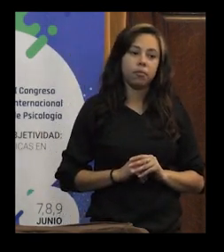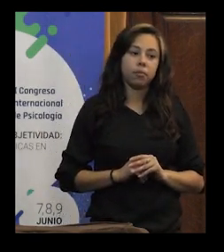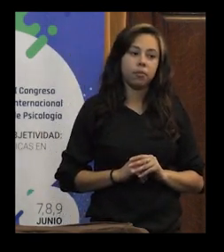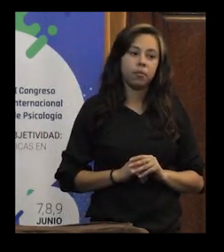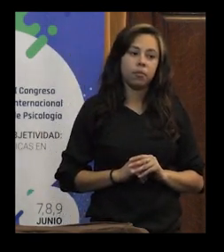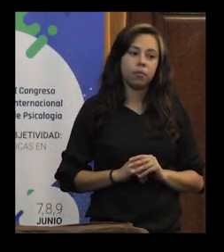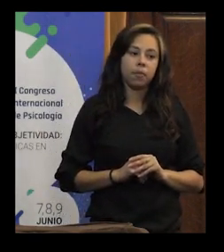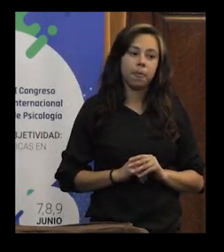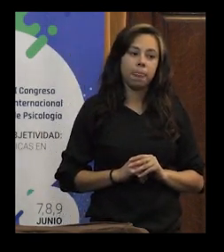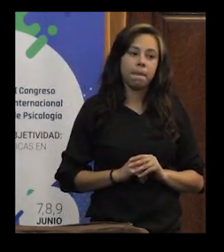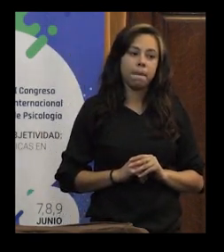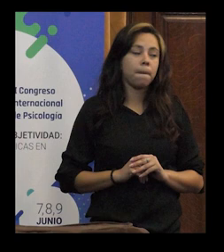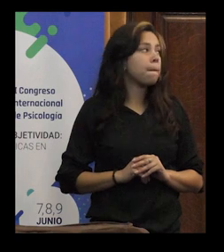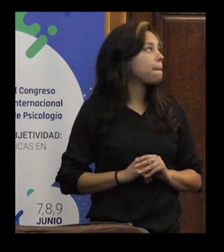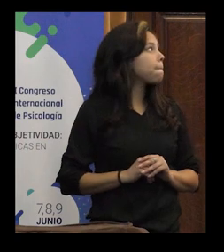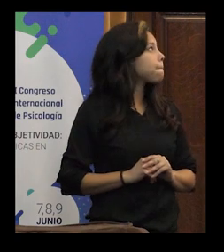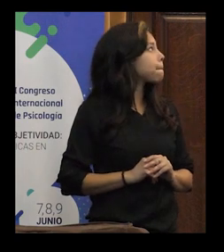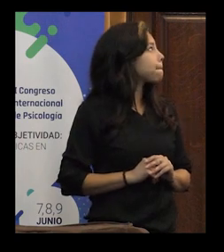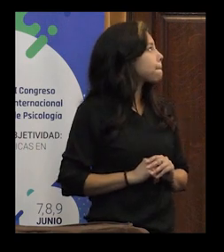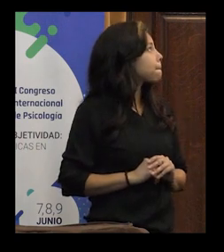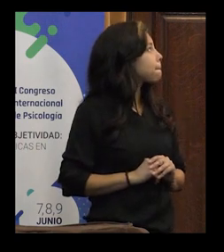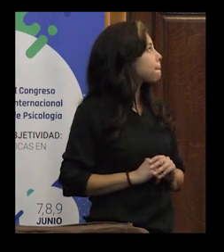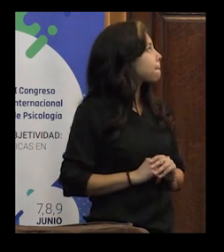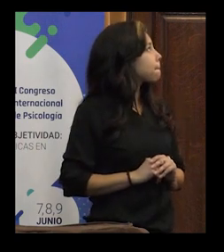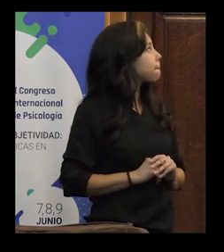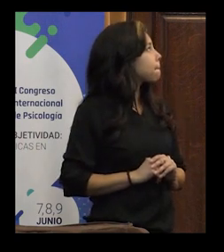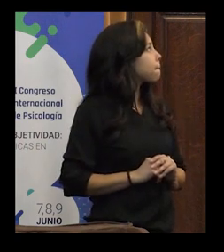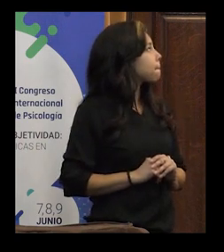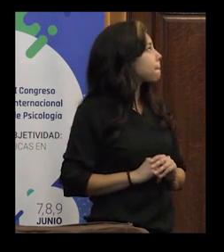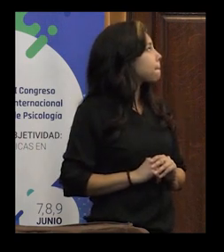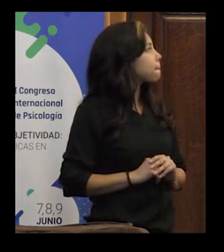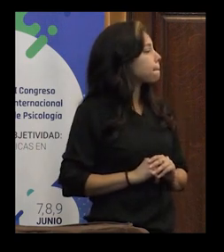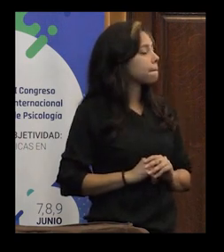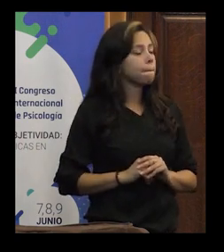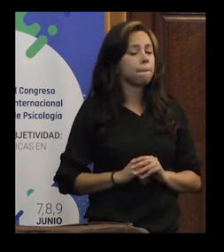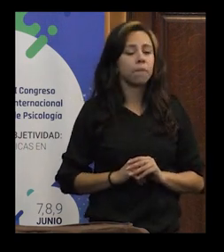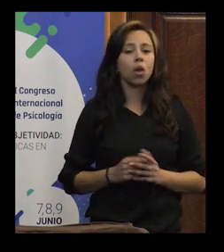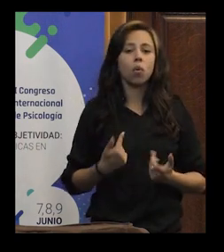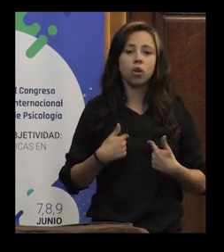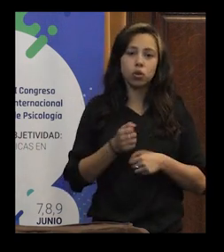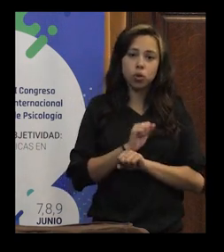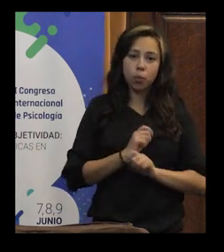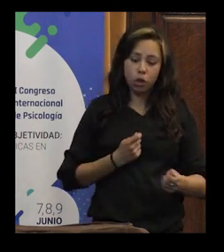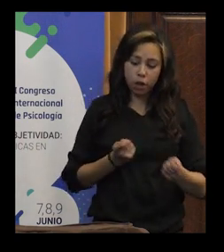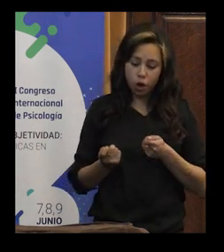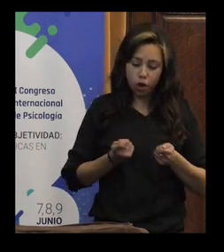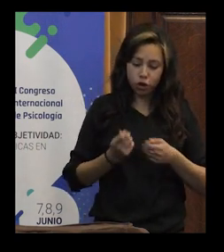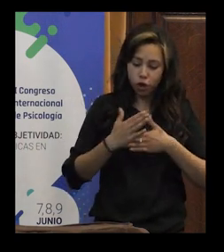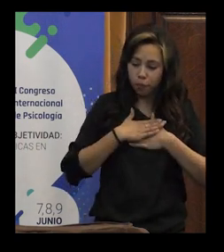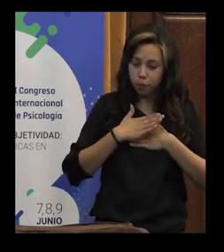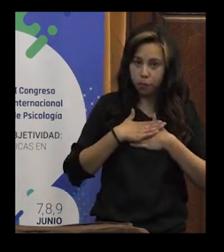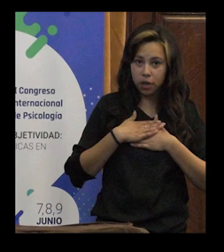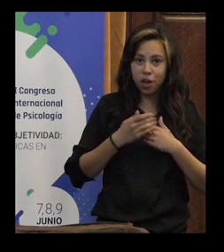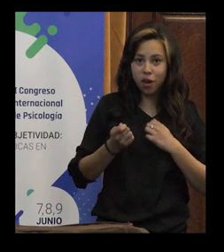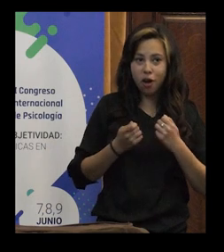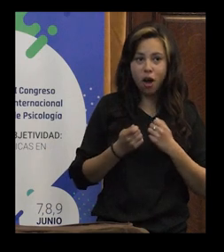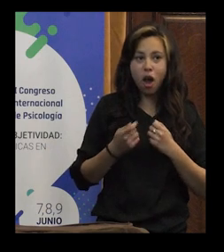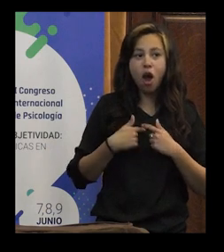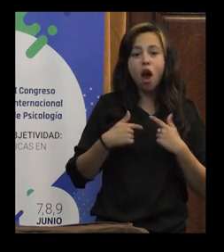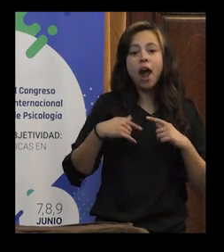Cuando el control individual es posible, el escenario es uno de riesgos de estilo de